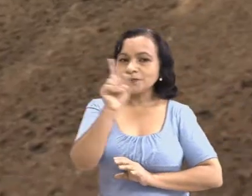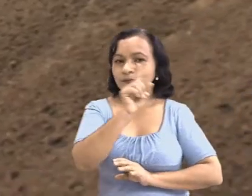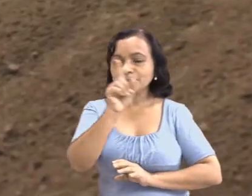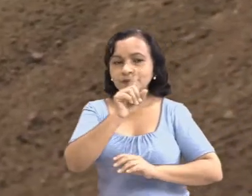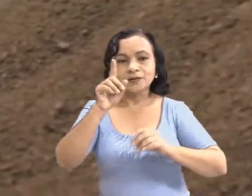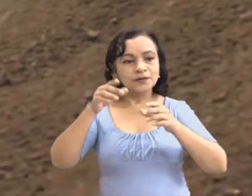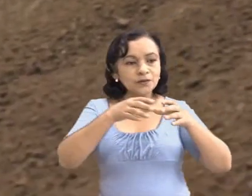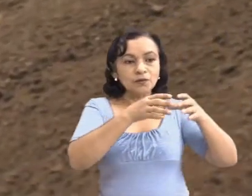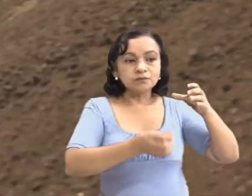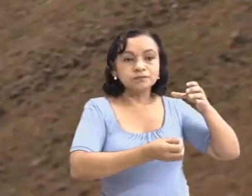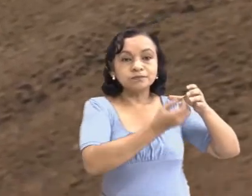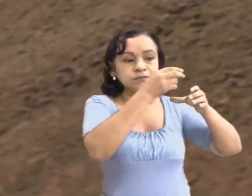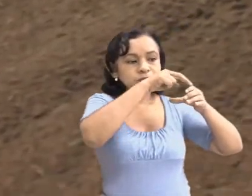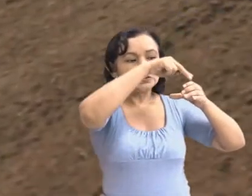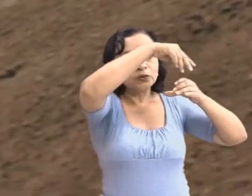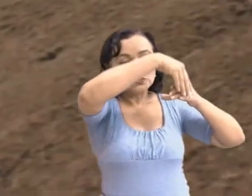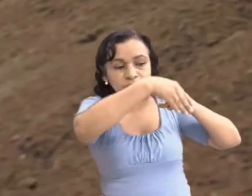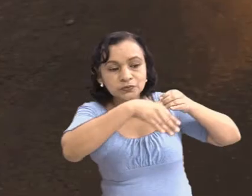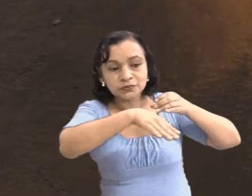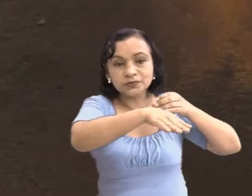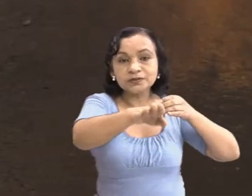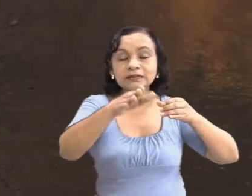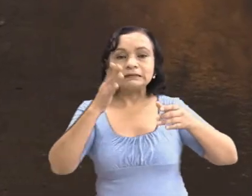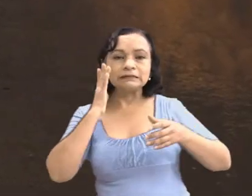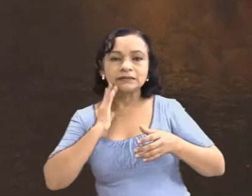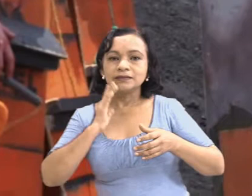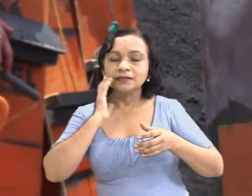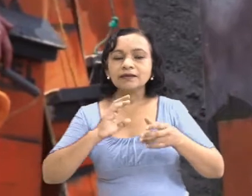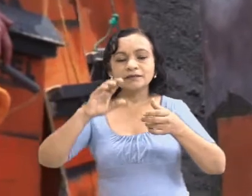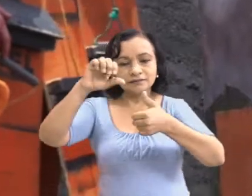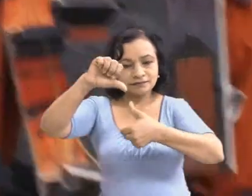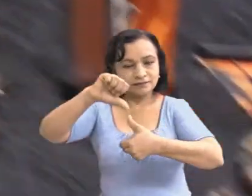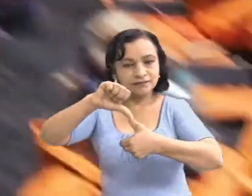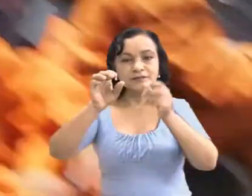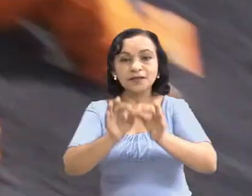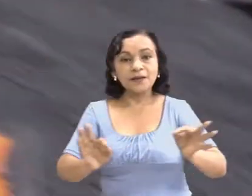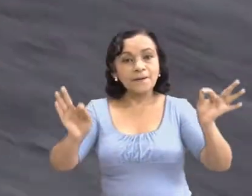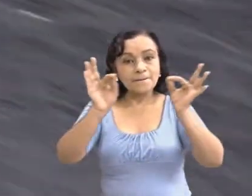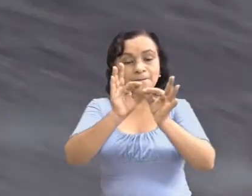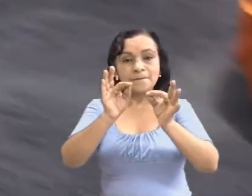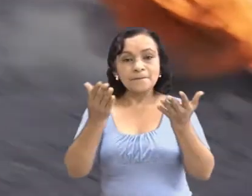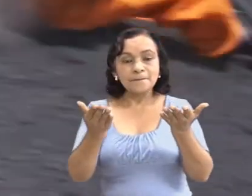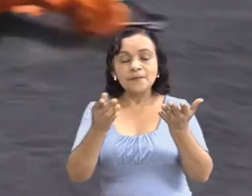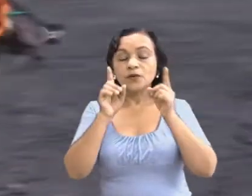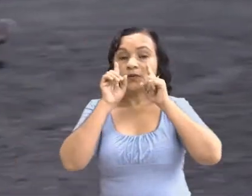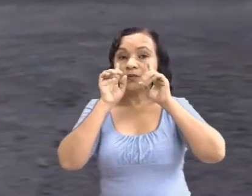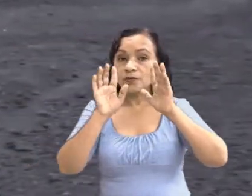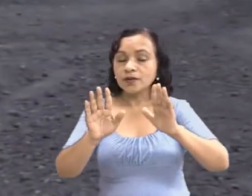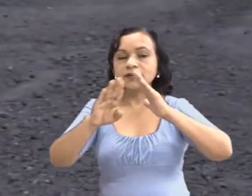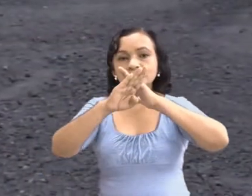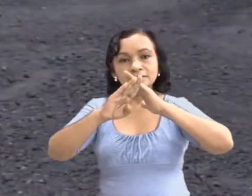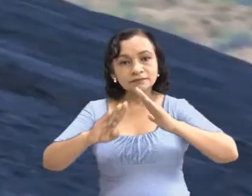El sandboarding practicado en las faldas del volcán Cerro Negro es único en la región y lo principal es hacerlo con